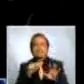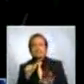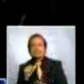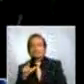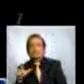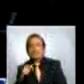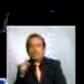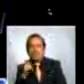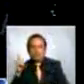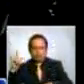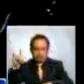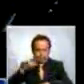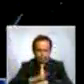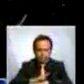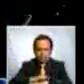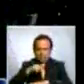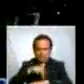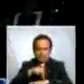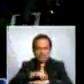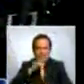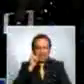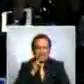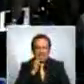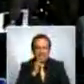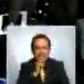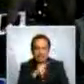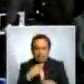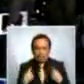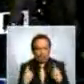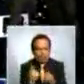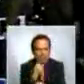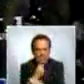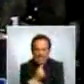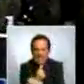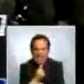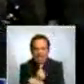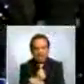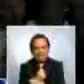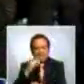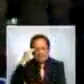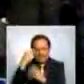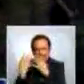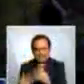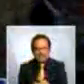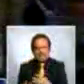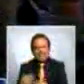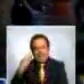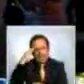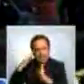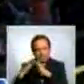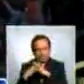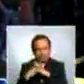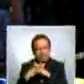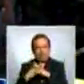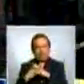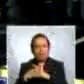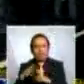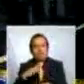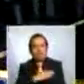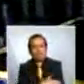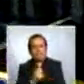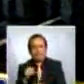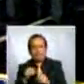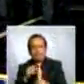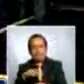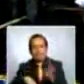trajo. Estamos acá en La Loza, del aeropuerto, en Iquique, con todo el personal de carabineros, de gendarmería, de la Armada, de la Fuerza Aérea, que llegó hasta este lugar, más de